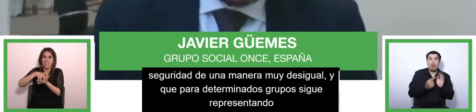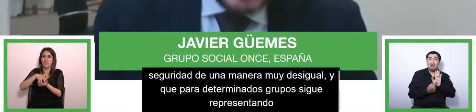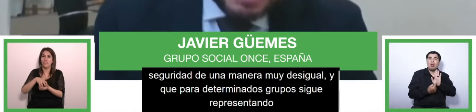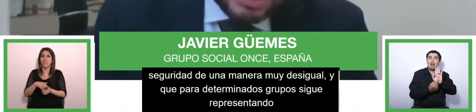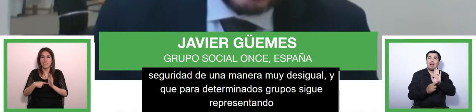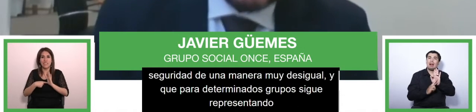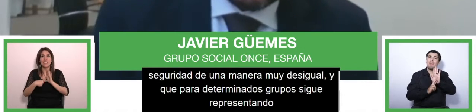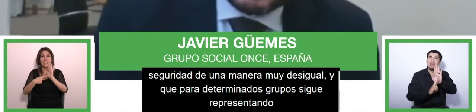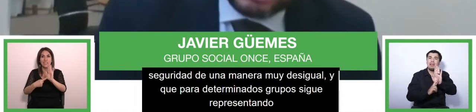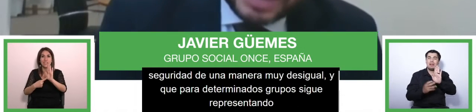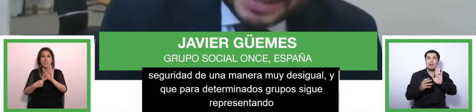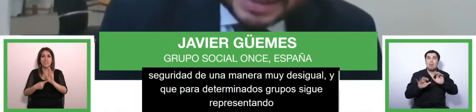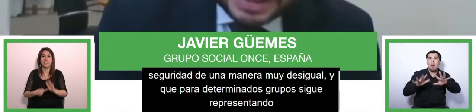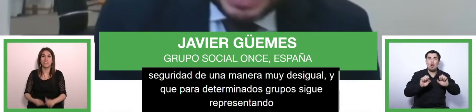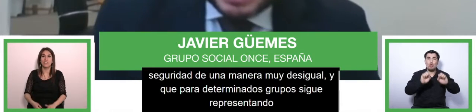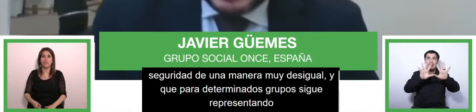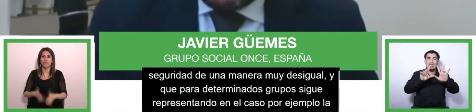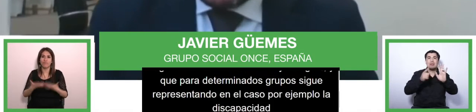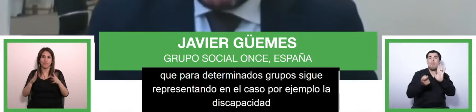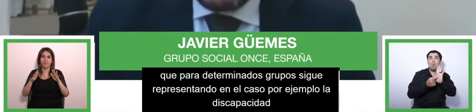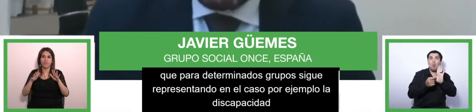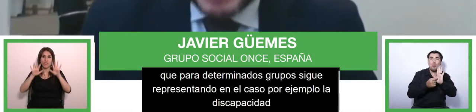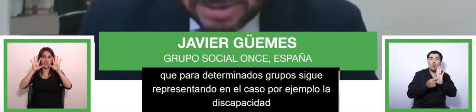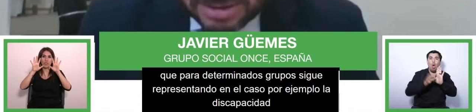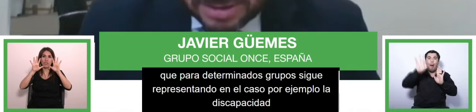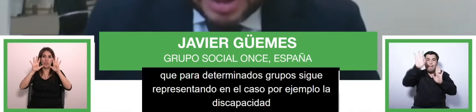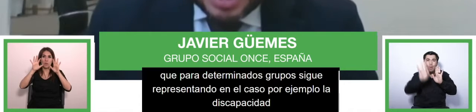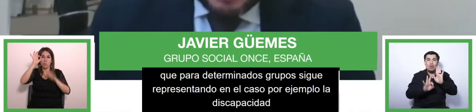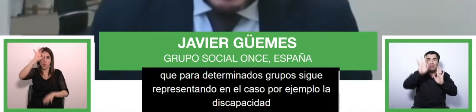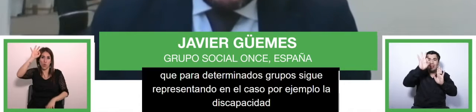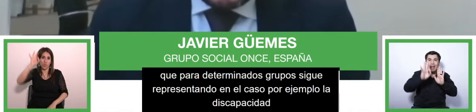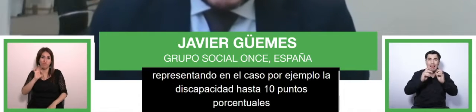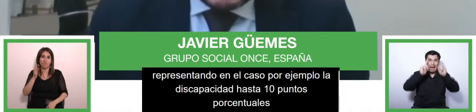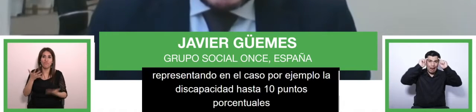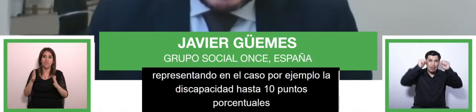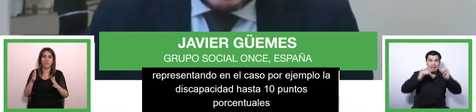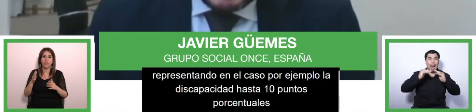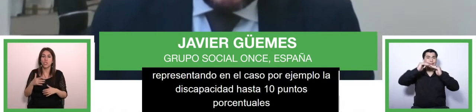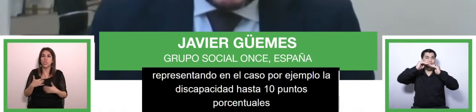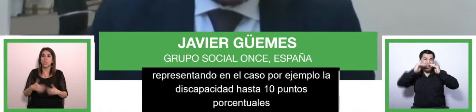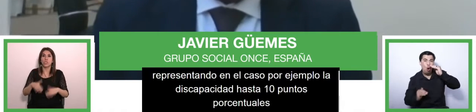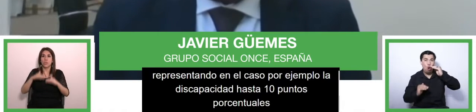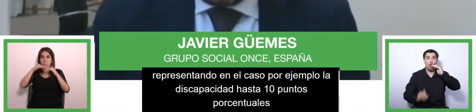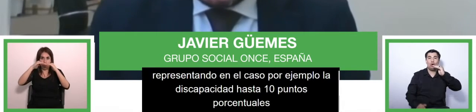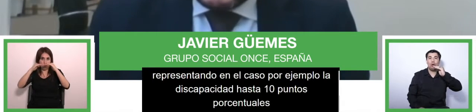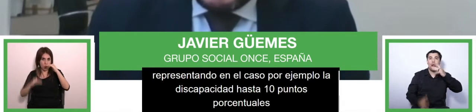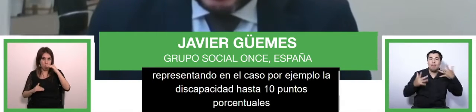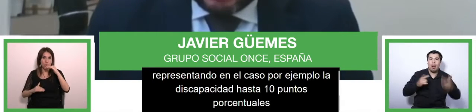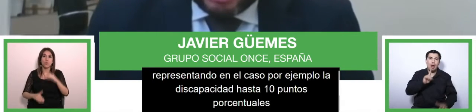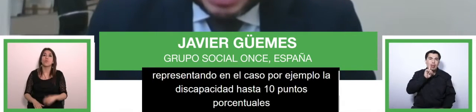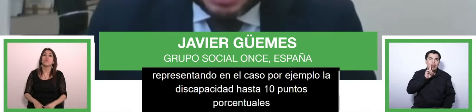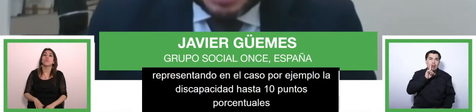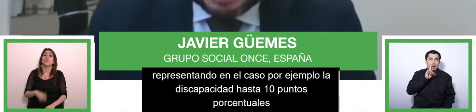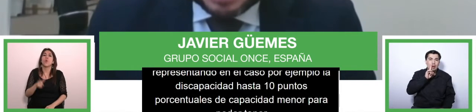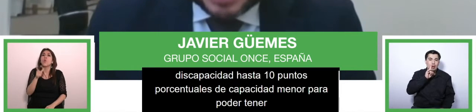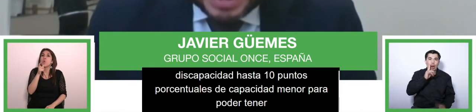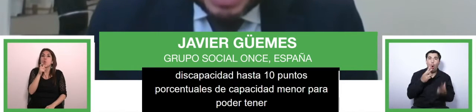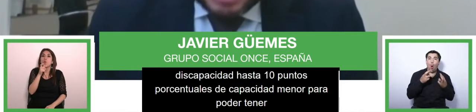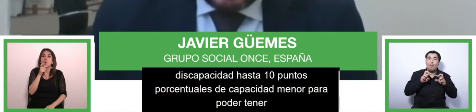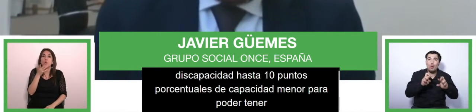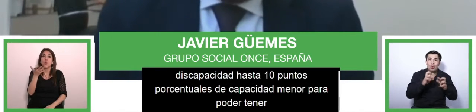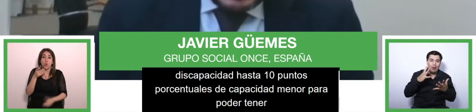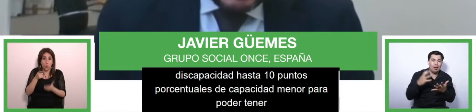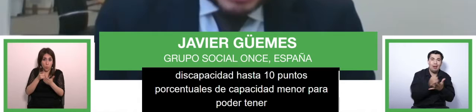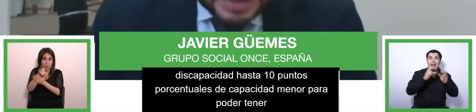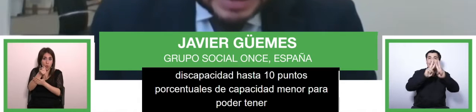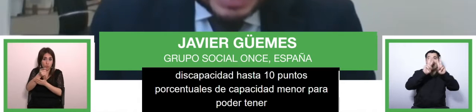discapacidad, hasta 10 puntos porcentuales de capacidad menor para poder tener unas oportunidades en el ámbito educativo.